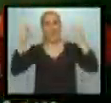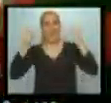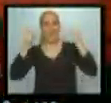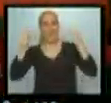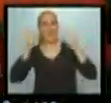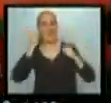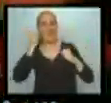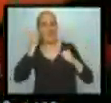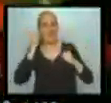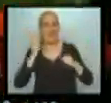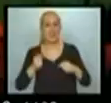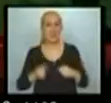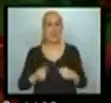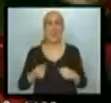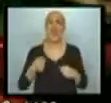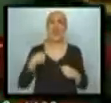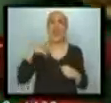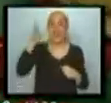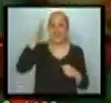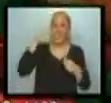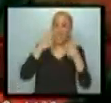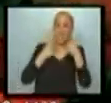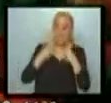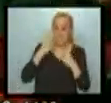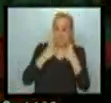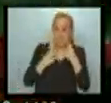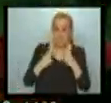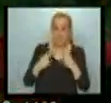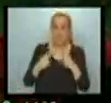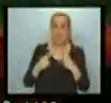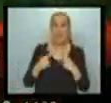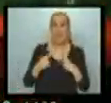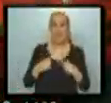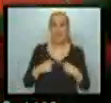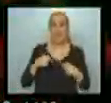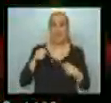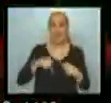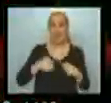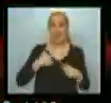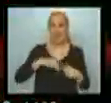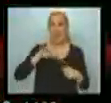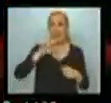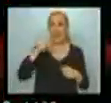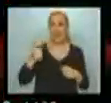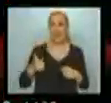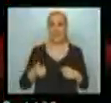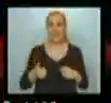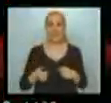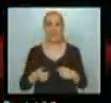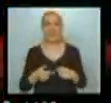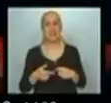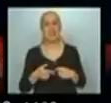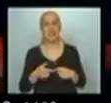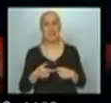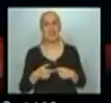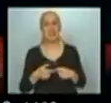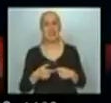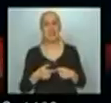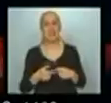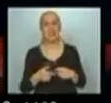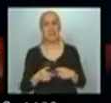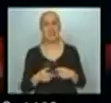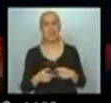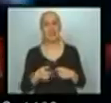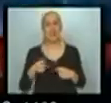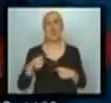En Italia lloré. En Italia lloré. Y estaba tomando una vuelta. Vamos a agarrar. Por dar mezanina, Diego.